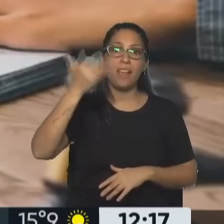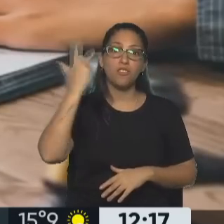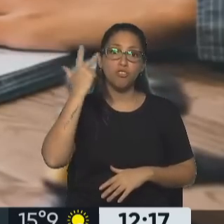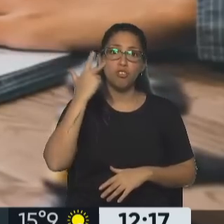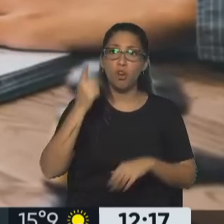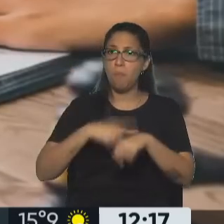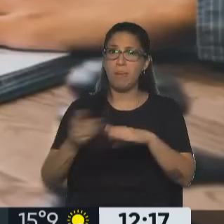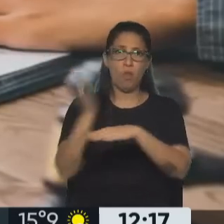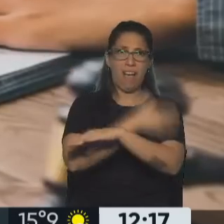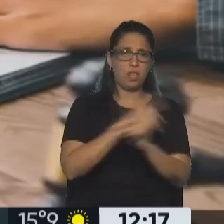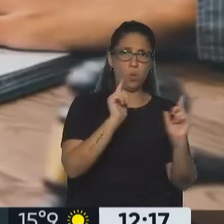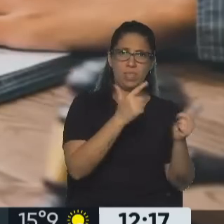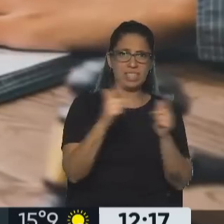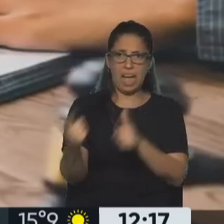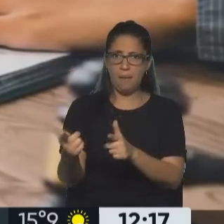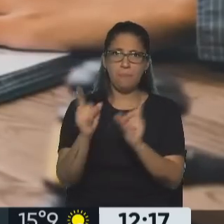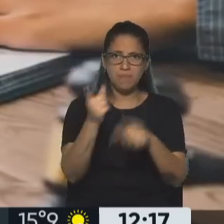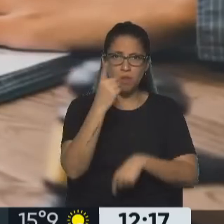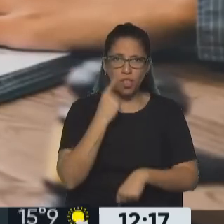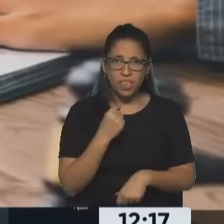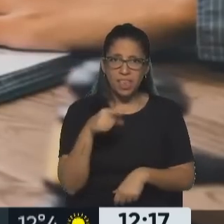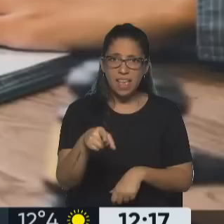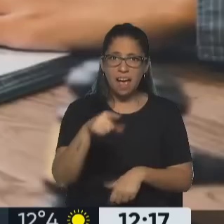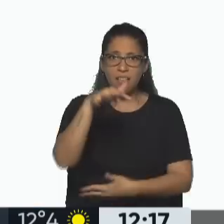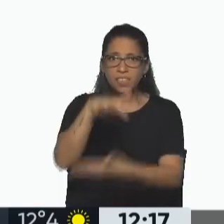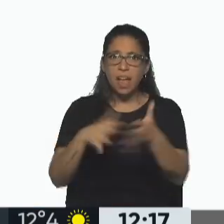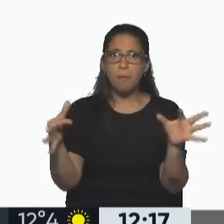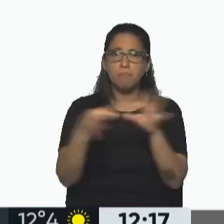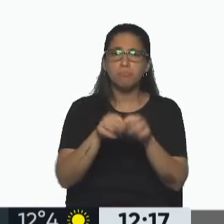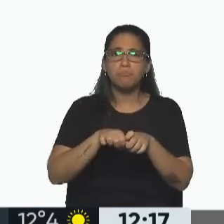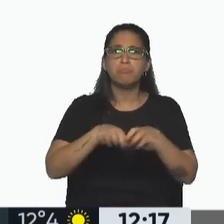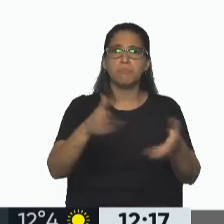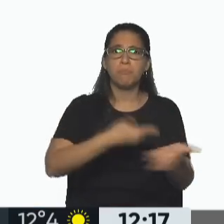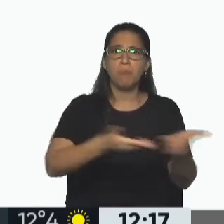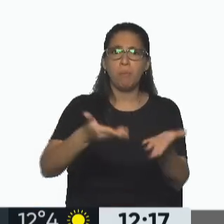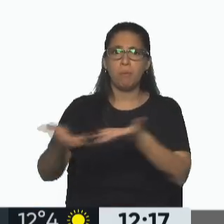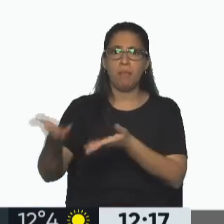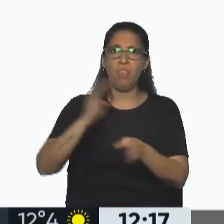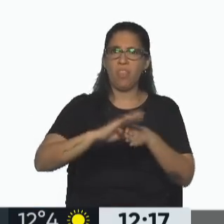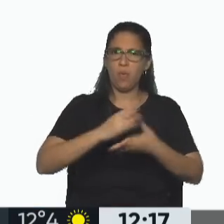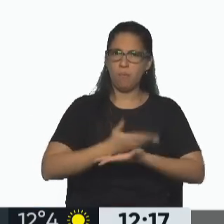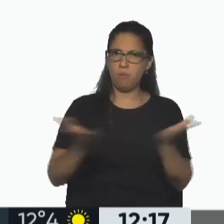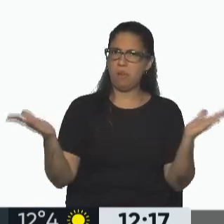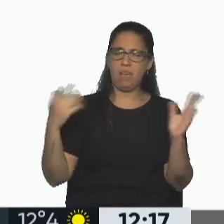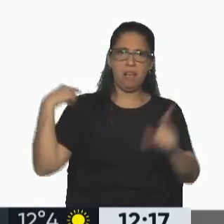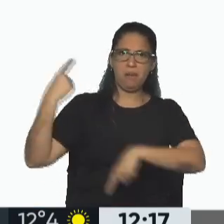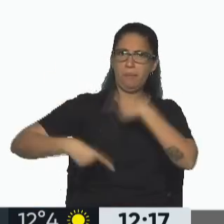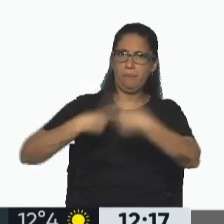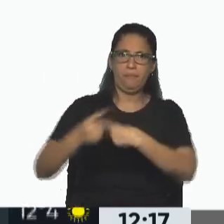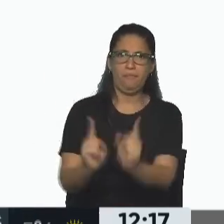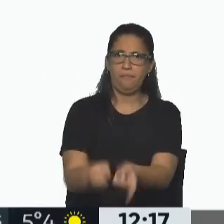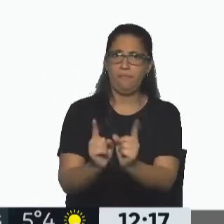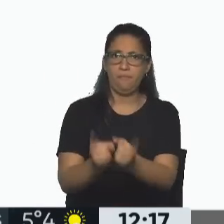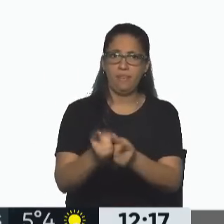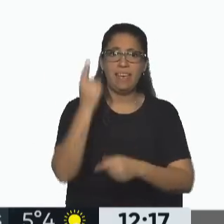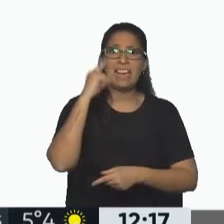las dos firmas y que se publicó el mismo día en que se emite el dictamen. Dado que la deuda pública trasciende las generaciones, se espera que un